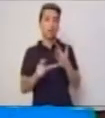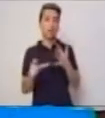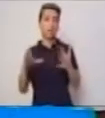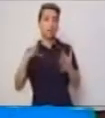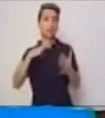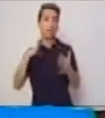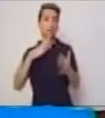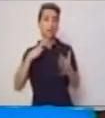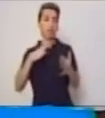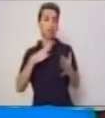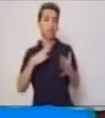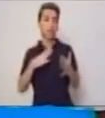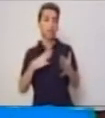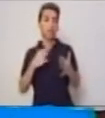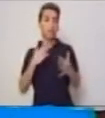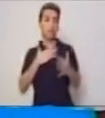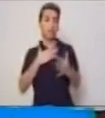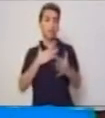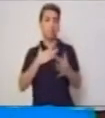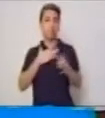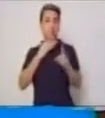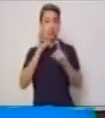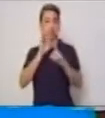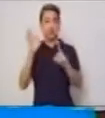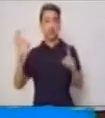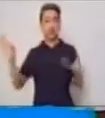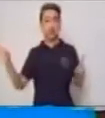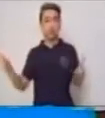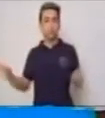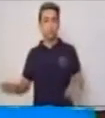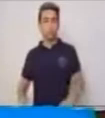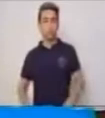nuestra oración.